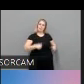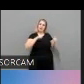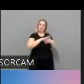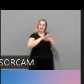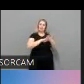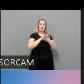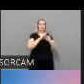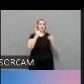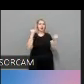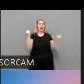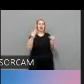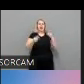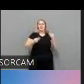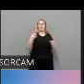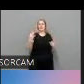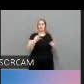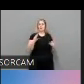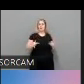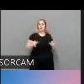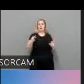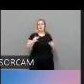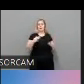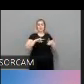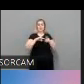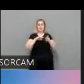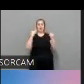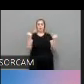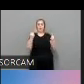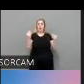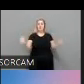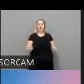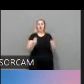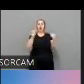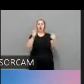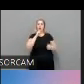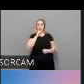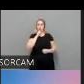estamos actuando y sobre todo cómo podemos mejorar estas actuaciones.